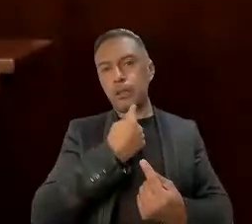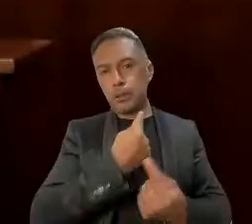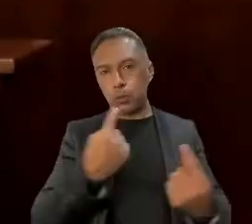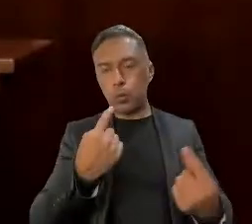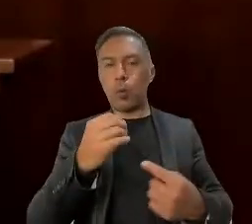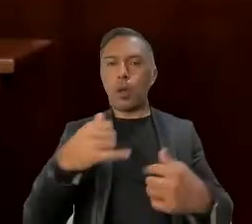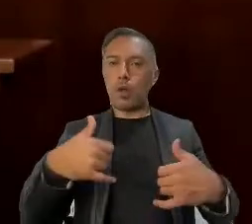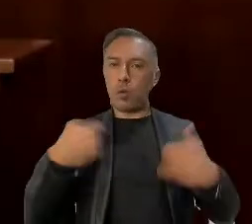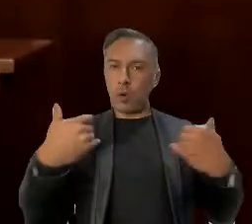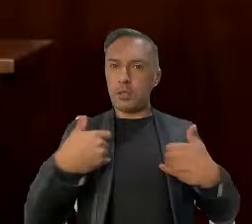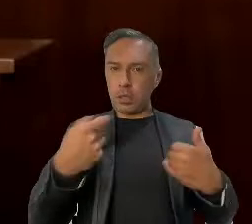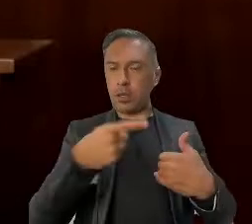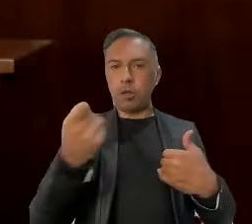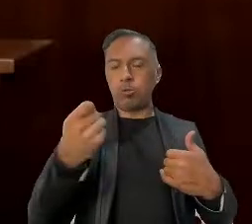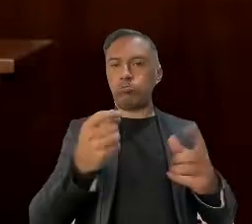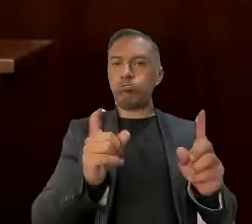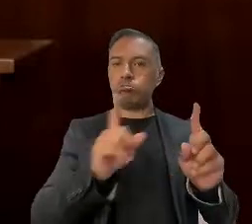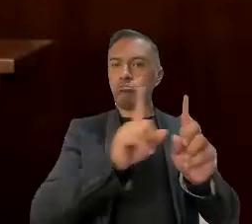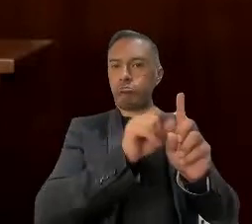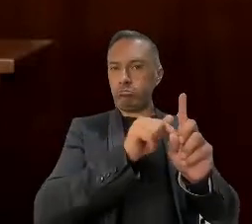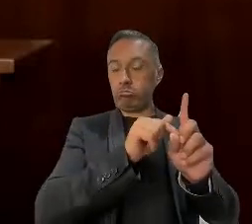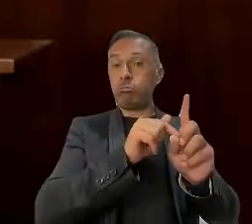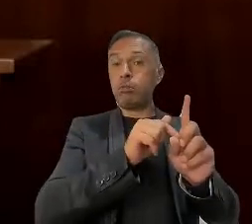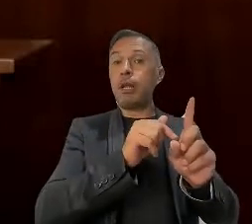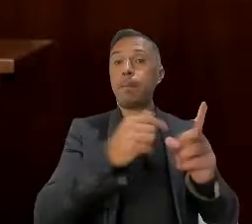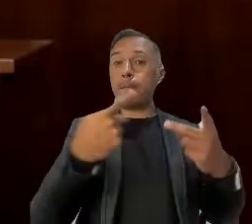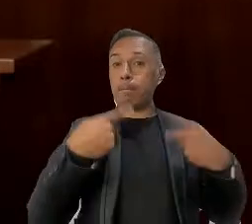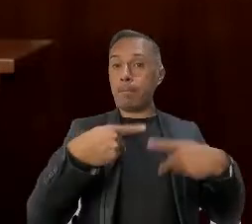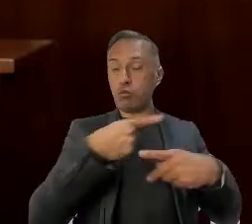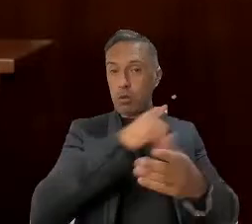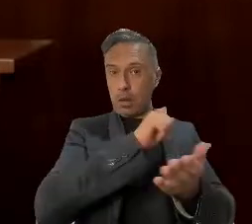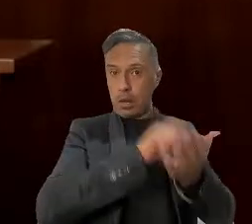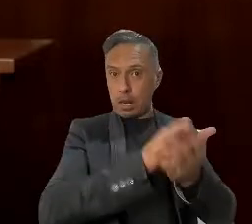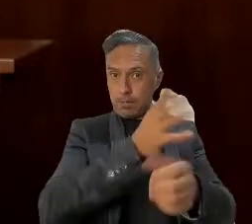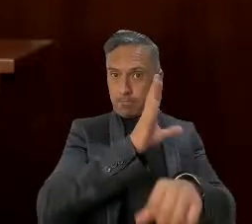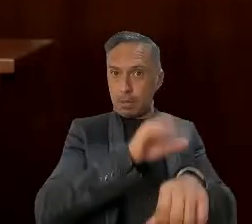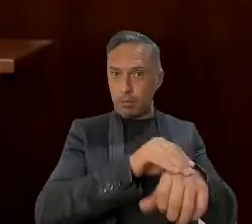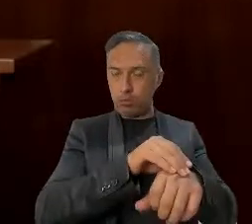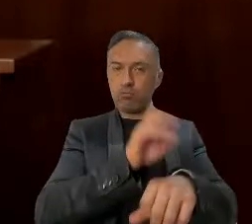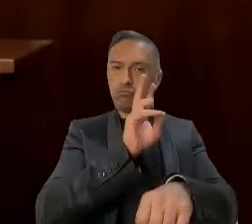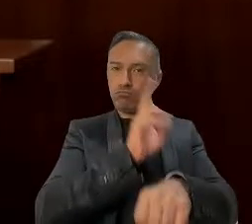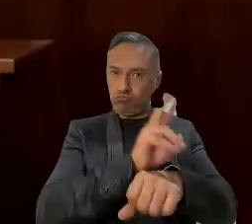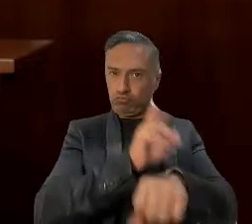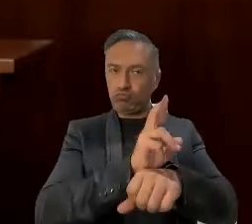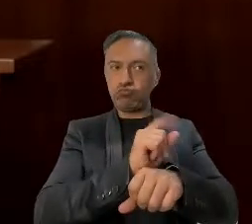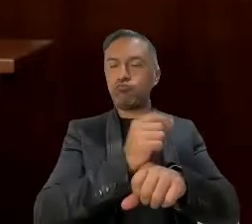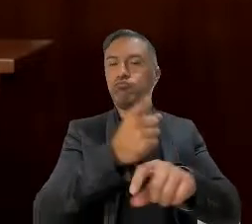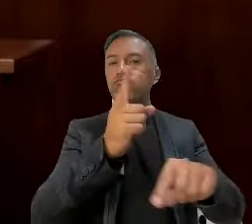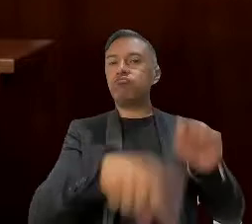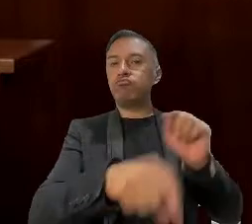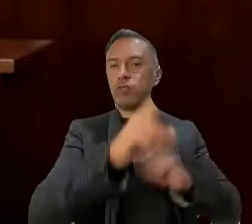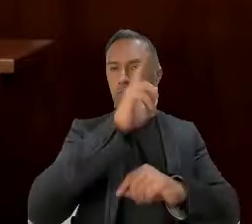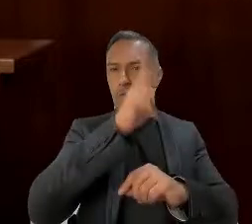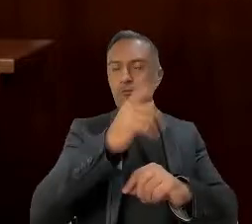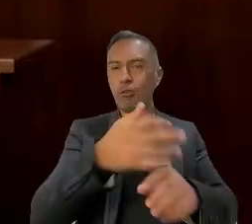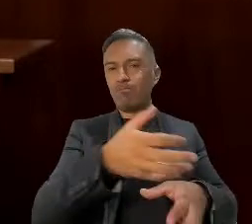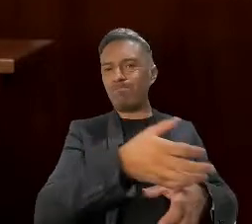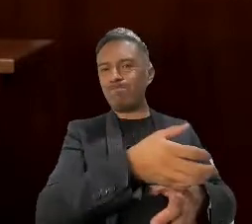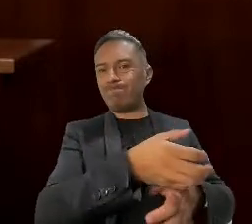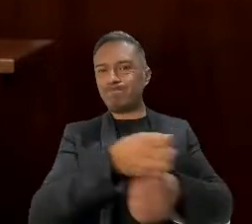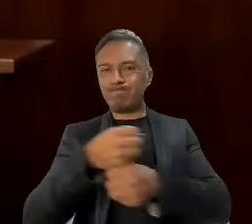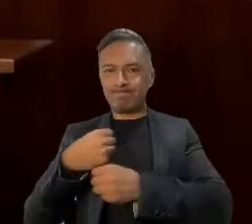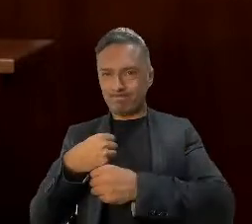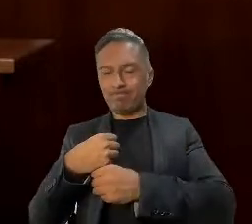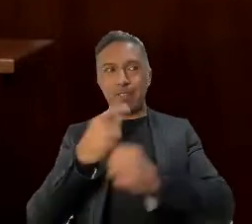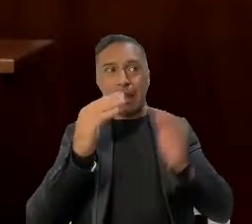adolescente de la persona que legalmente ejerce su Guardia y custodia ocultándolo o trasladándolo lejos de